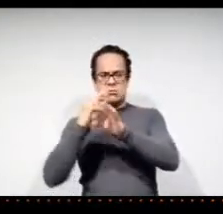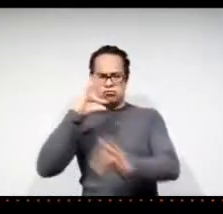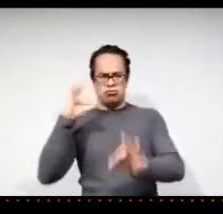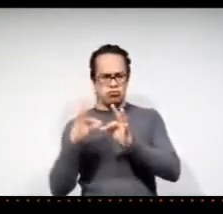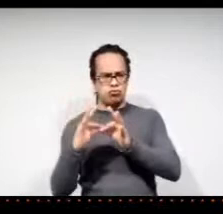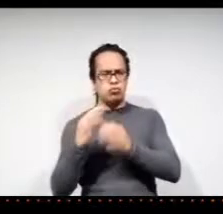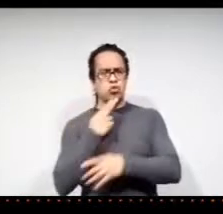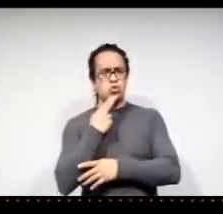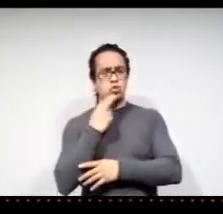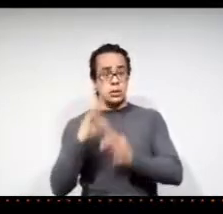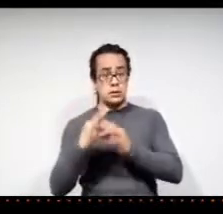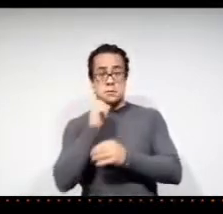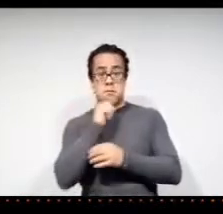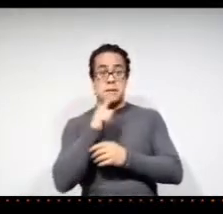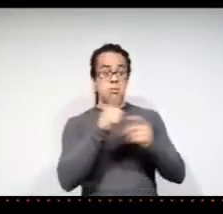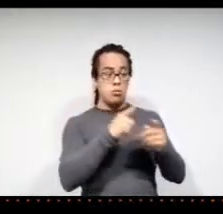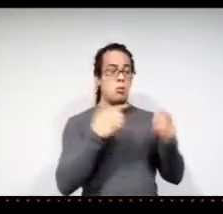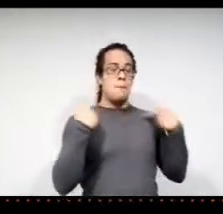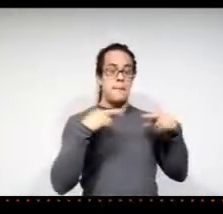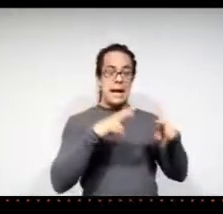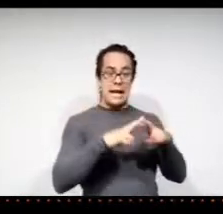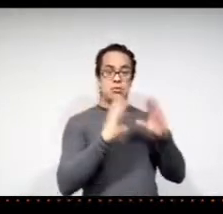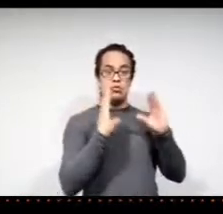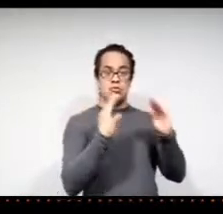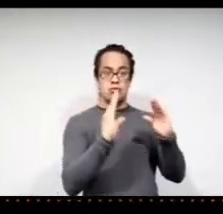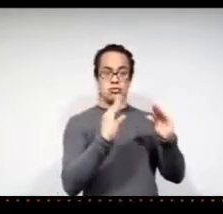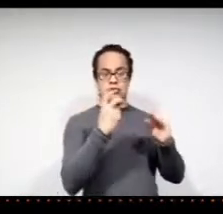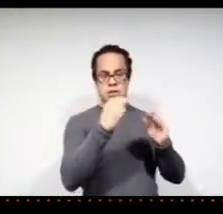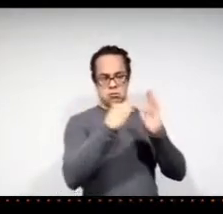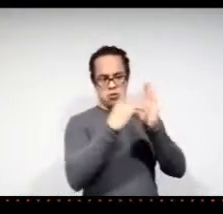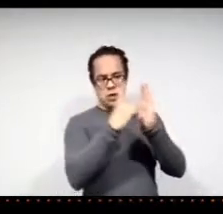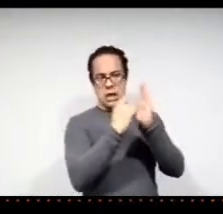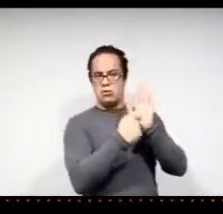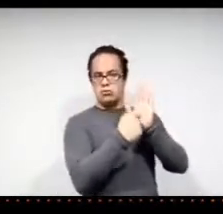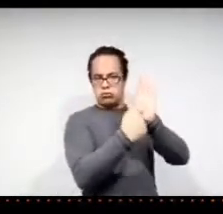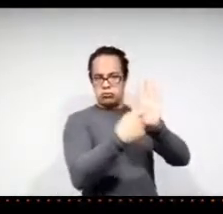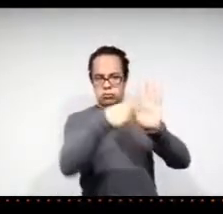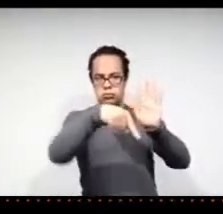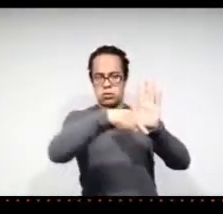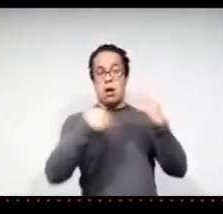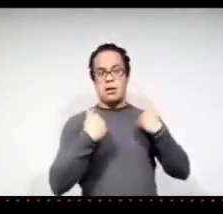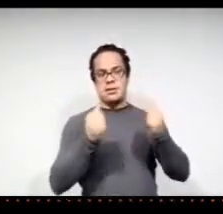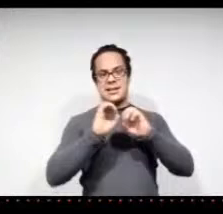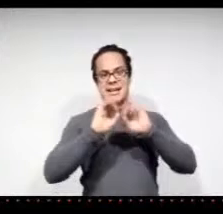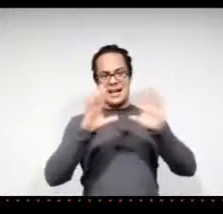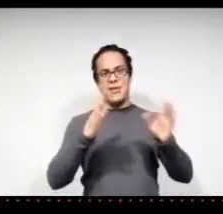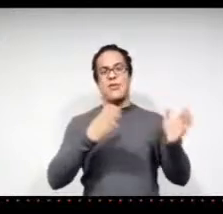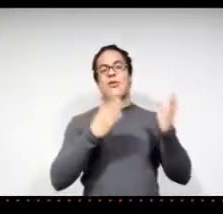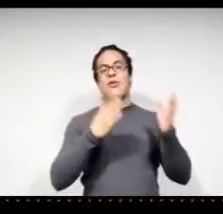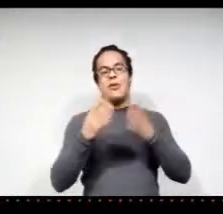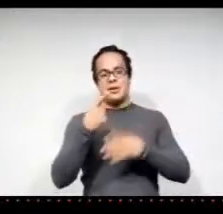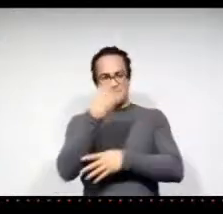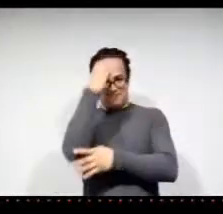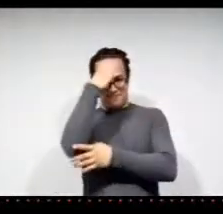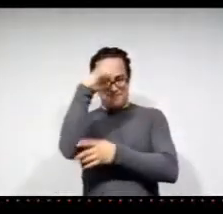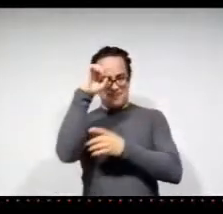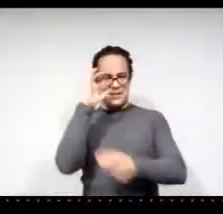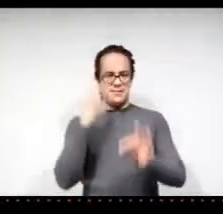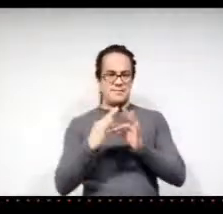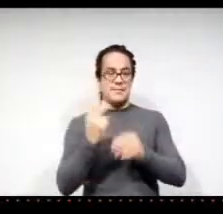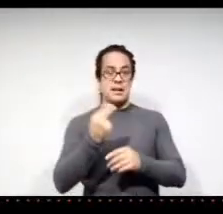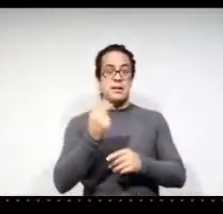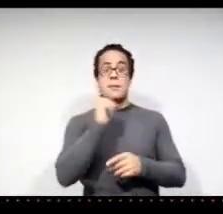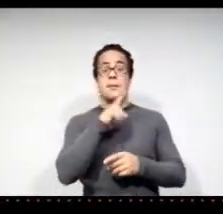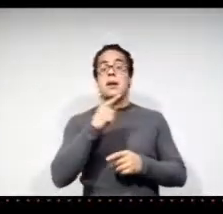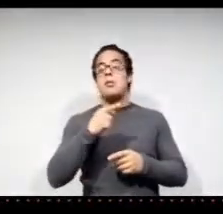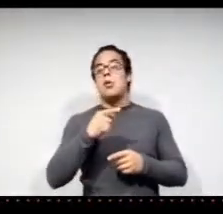capacitación docente de acuerdo a las modalidades establecidas. También es una de las experiencias. De acuerdo a las posibilidades